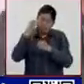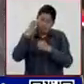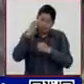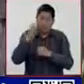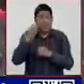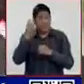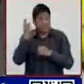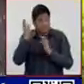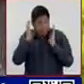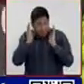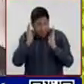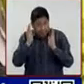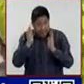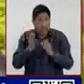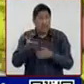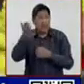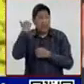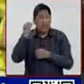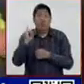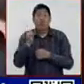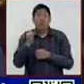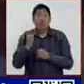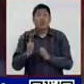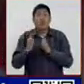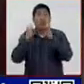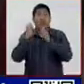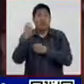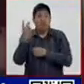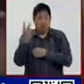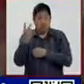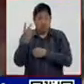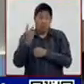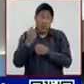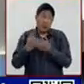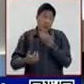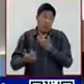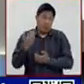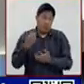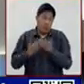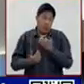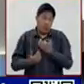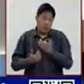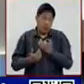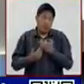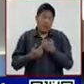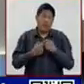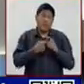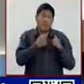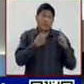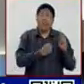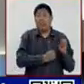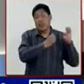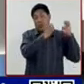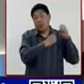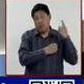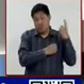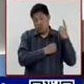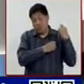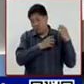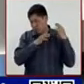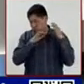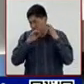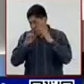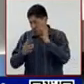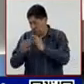la pasada semana, cuando se quemó justamente, concretamente cocaleros de Villa Fátima habían quemado este mercado.